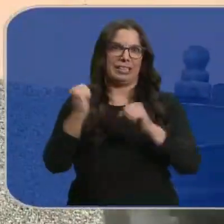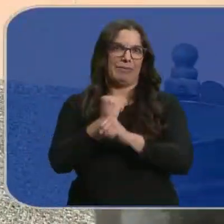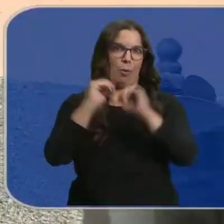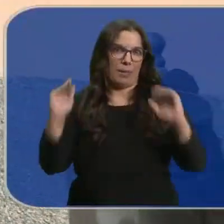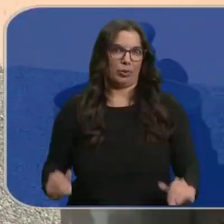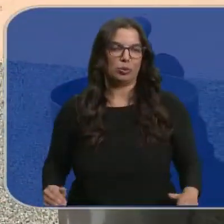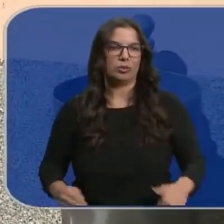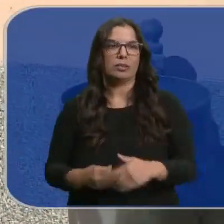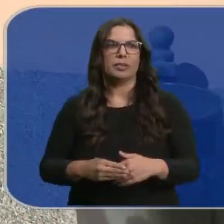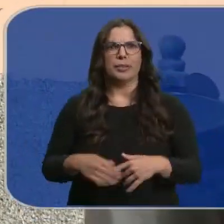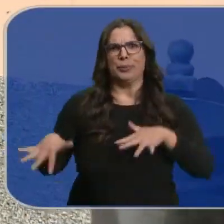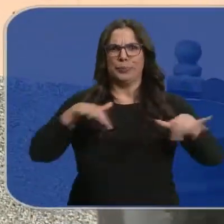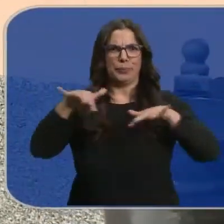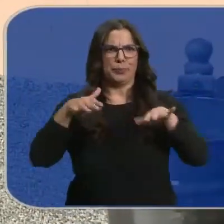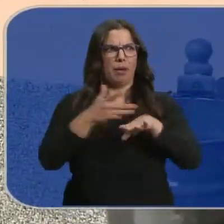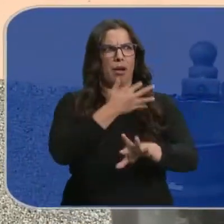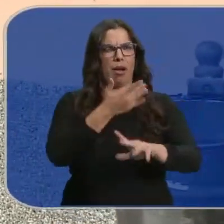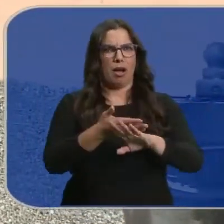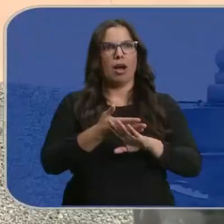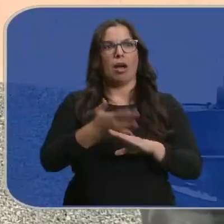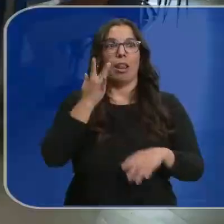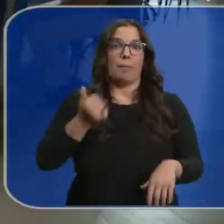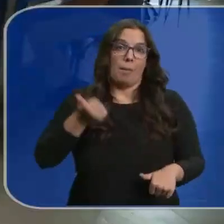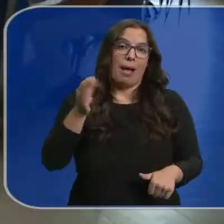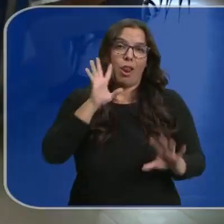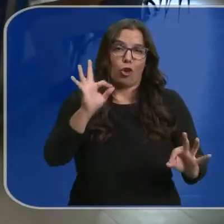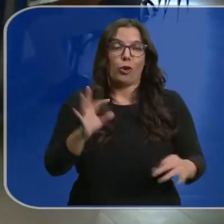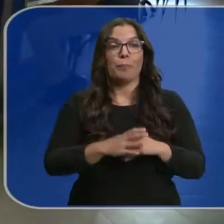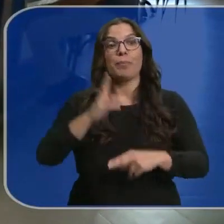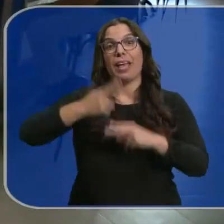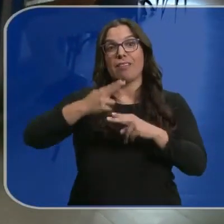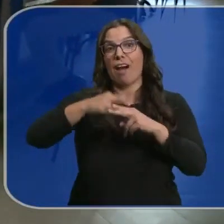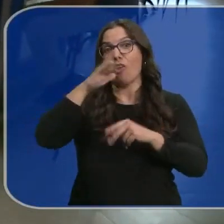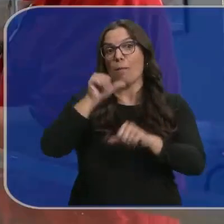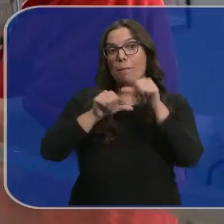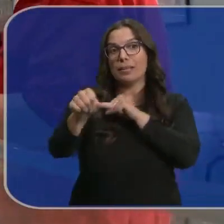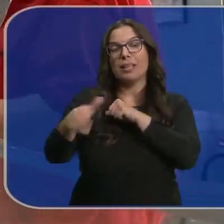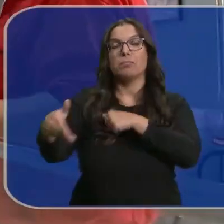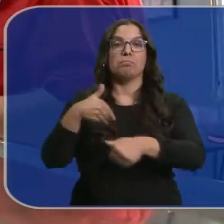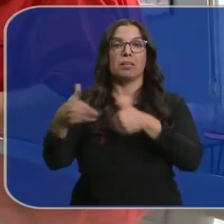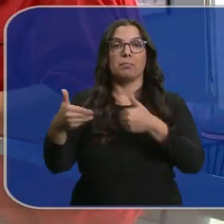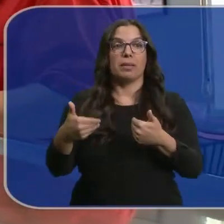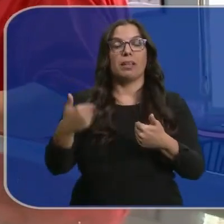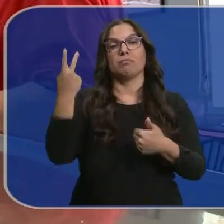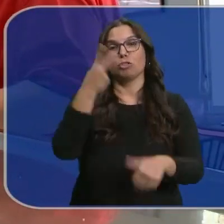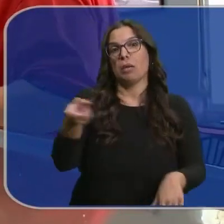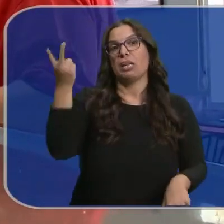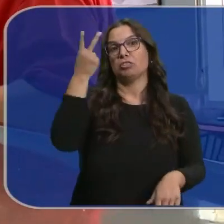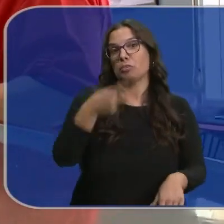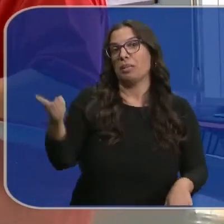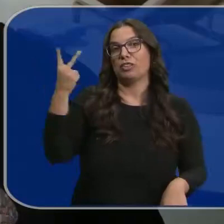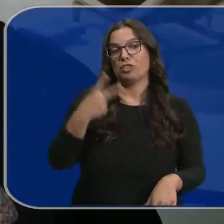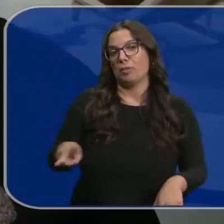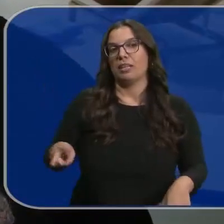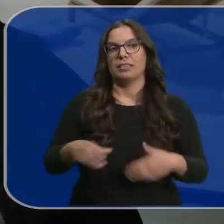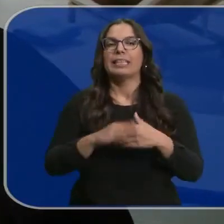Ha habido más jaleo y ha habido más que limpiar, claro. Y en el bar, desde ahora, los pedidos vuelven a ser cada dos semanas, como